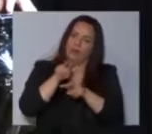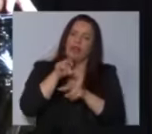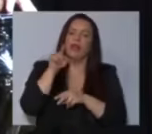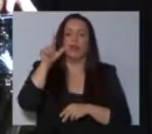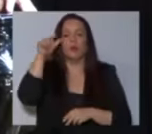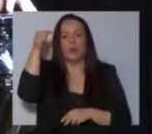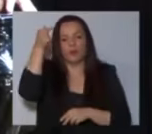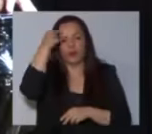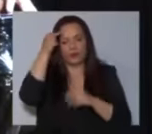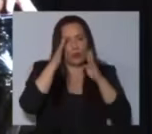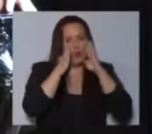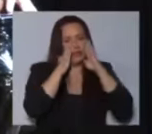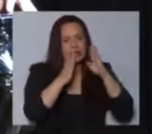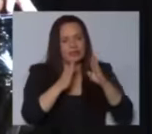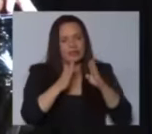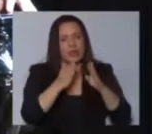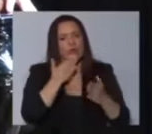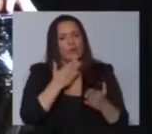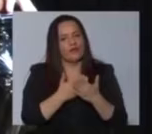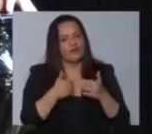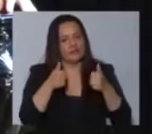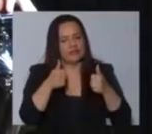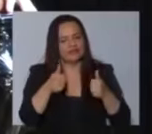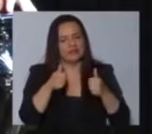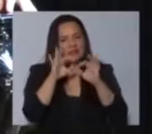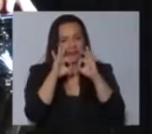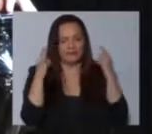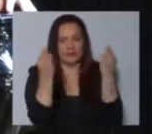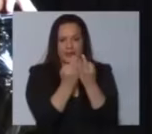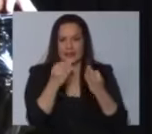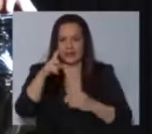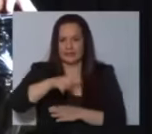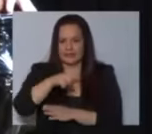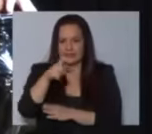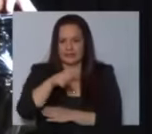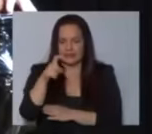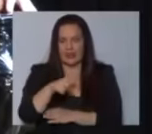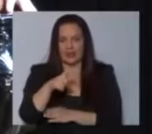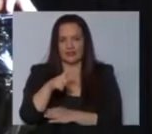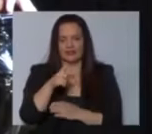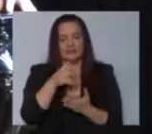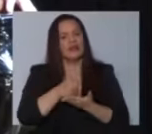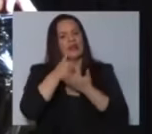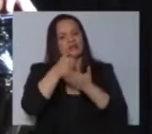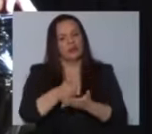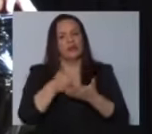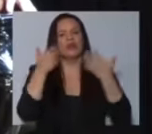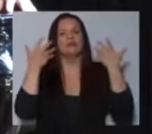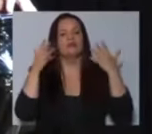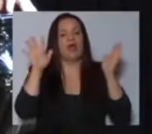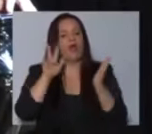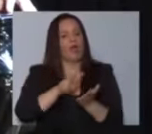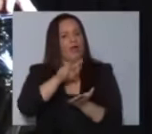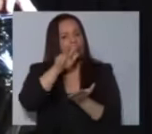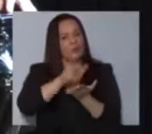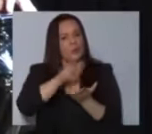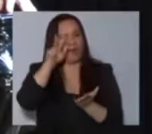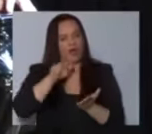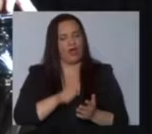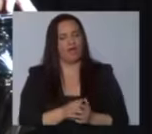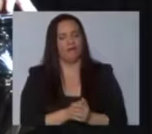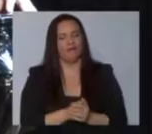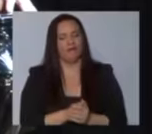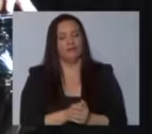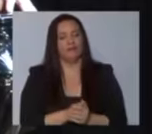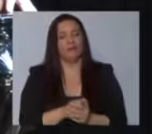que el gobierno atienda con eficiencia a las familias necesitadas de las ayudas ya aprobadas y